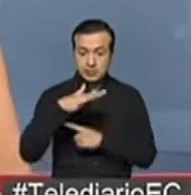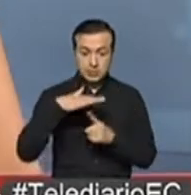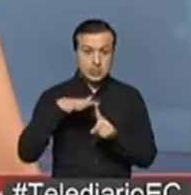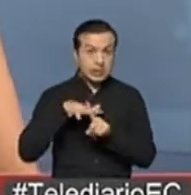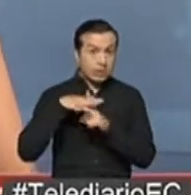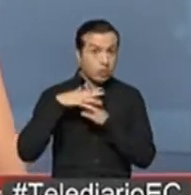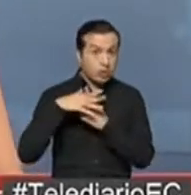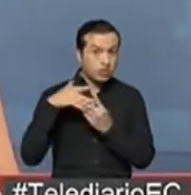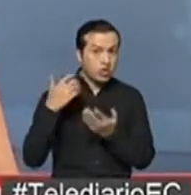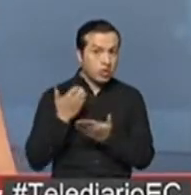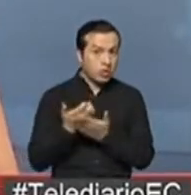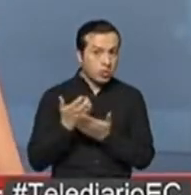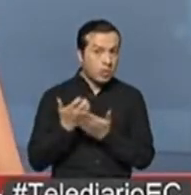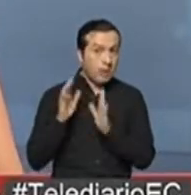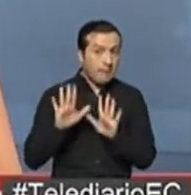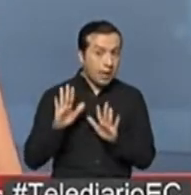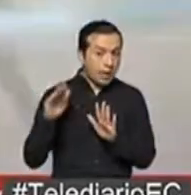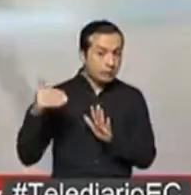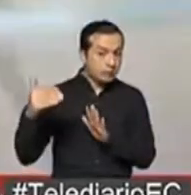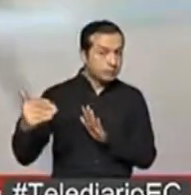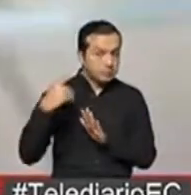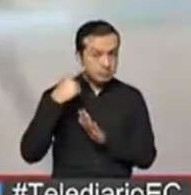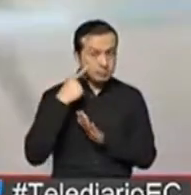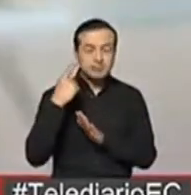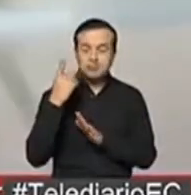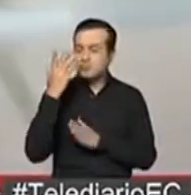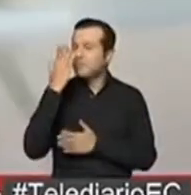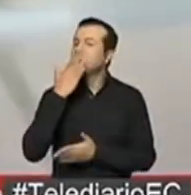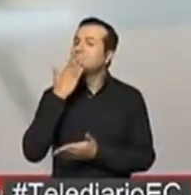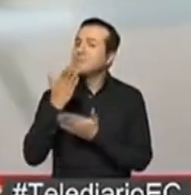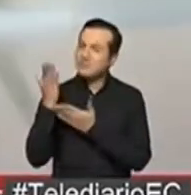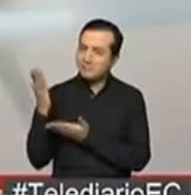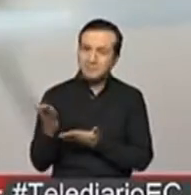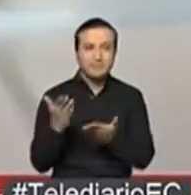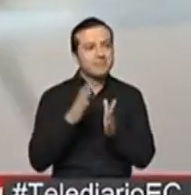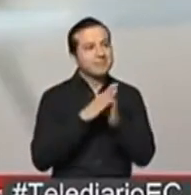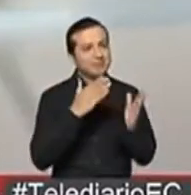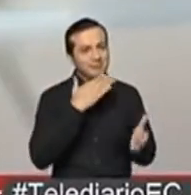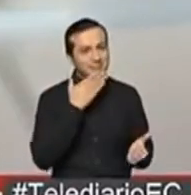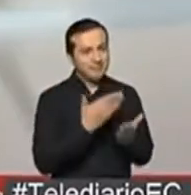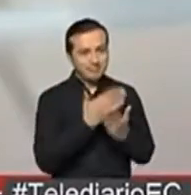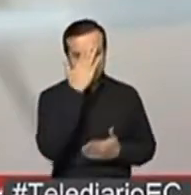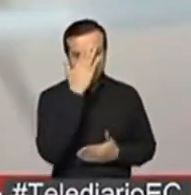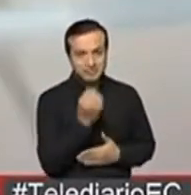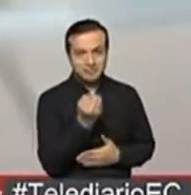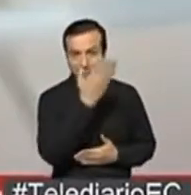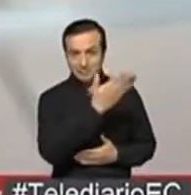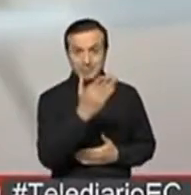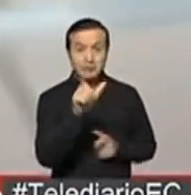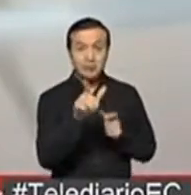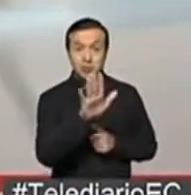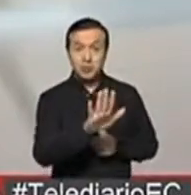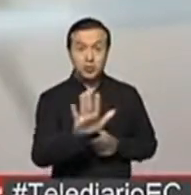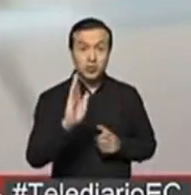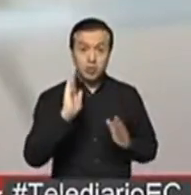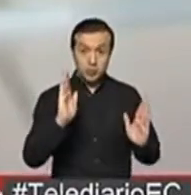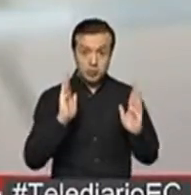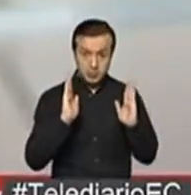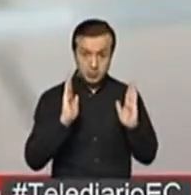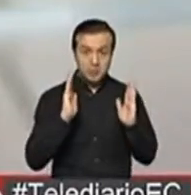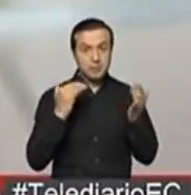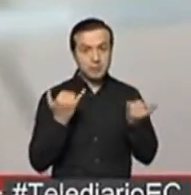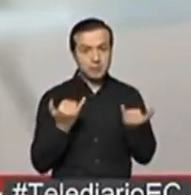del país después del paro nacional bienvenido muchísimas gracias por estar al conxo y amable de gracias buenos días a todos quienes nos miran y nos escuchan